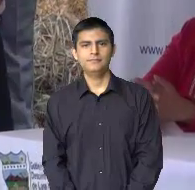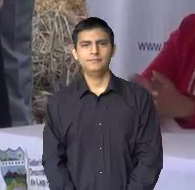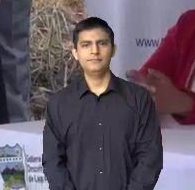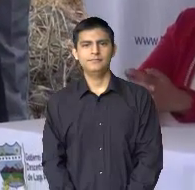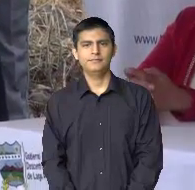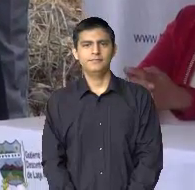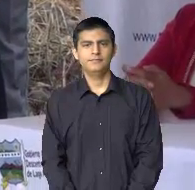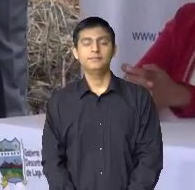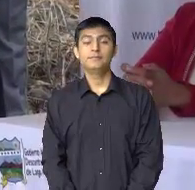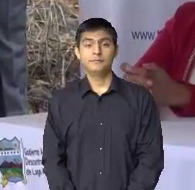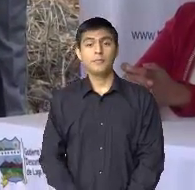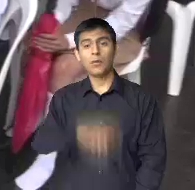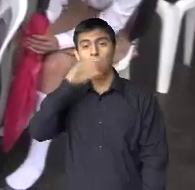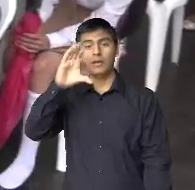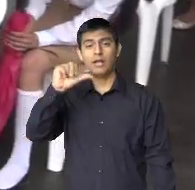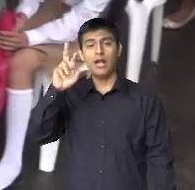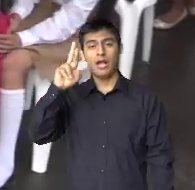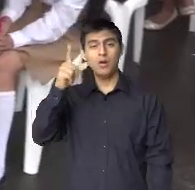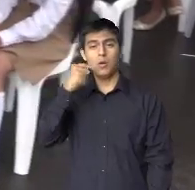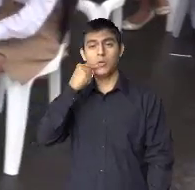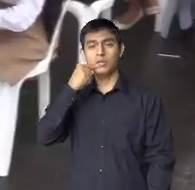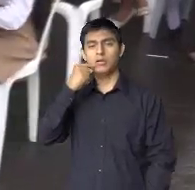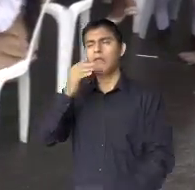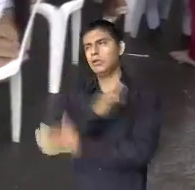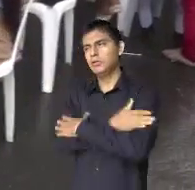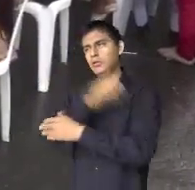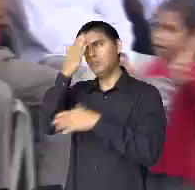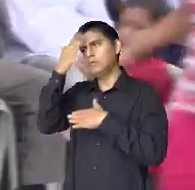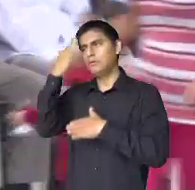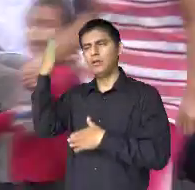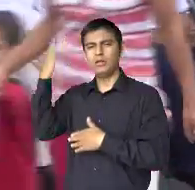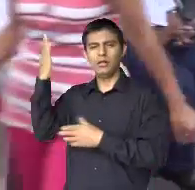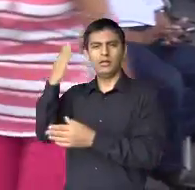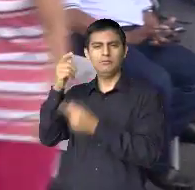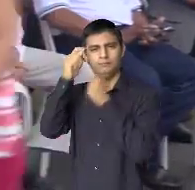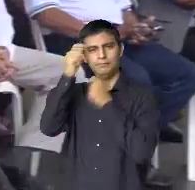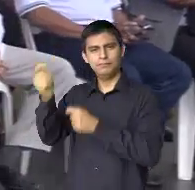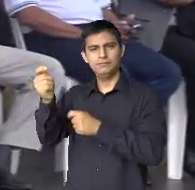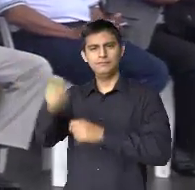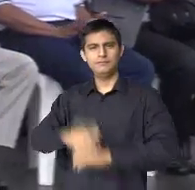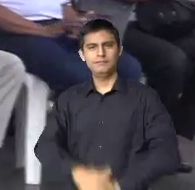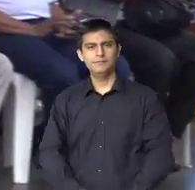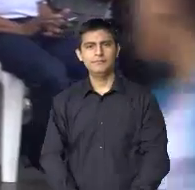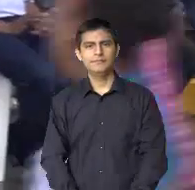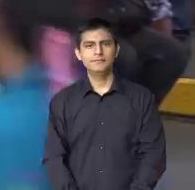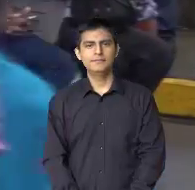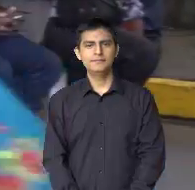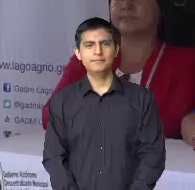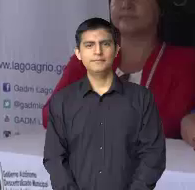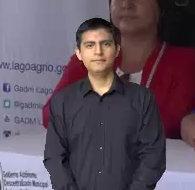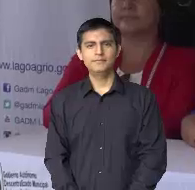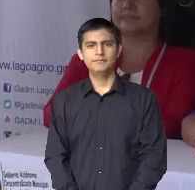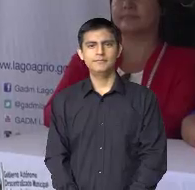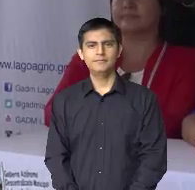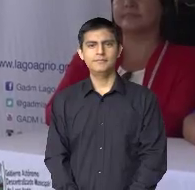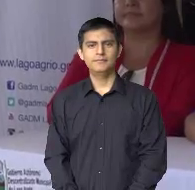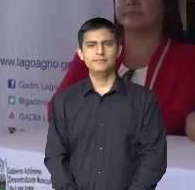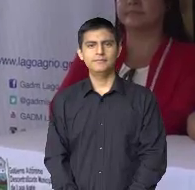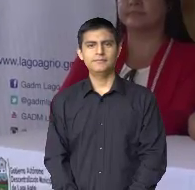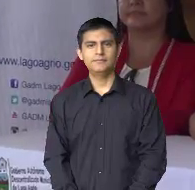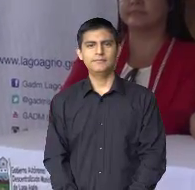los plazos establecidos. Carlos Montero, dirigente barrial del sector, felicitó la decisión del alcalde de ejecutar esta obra.